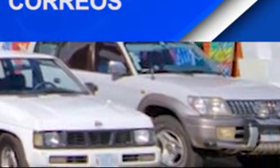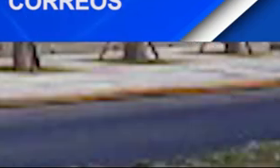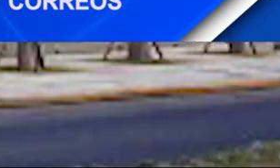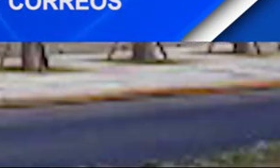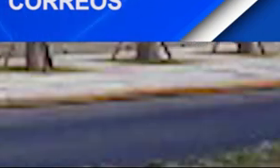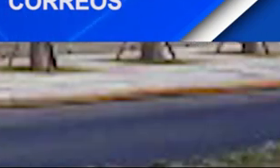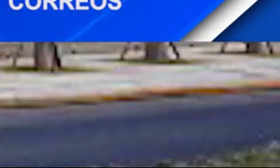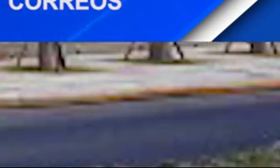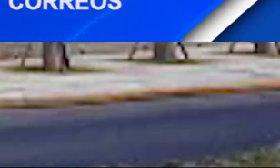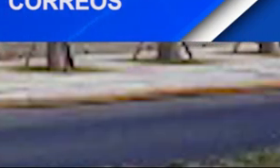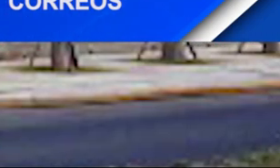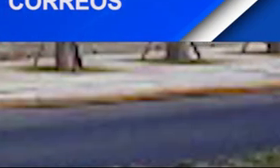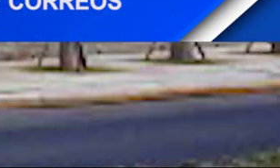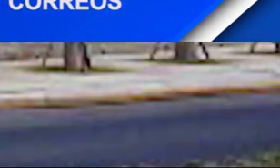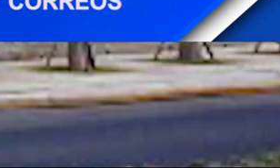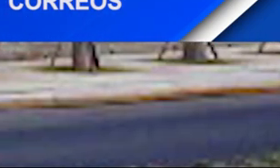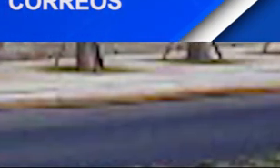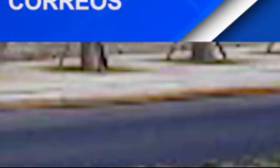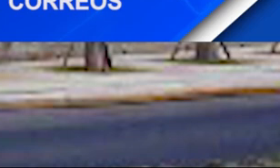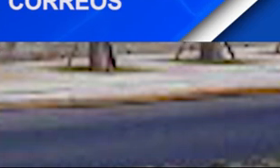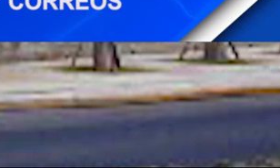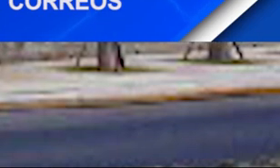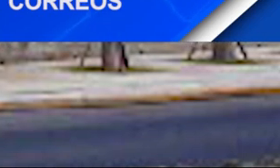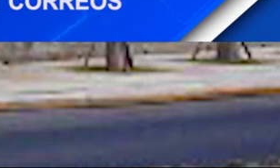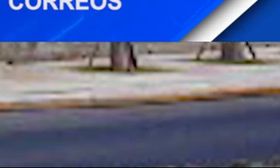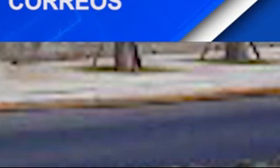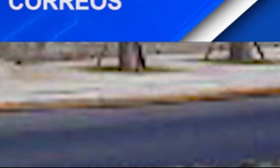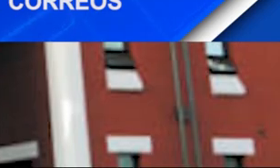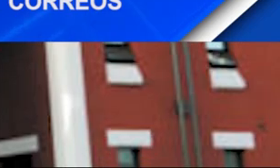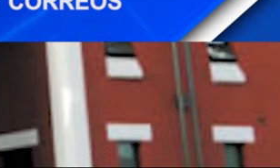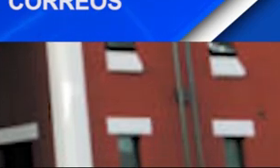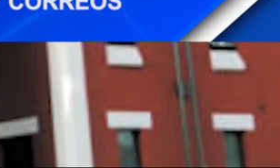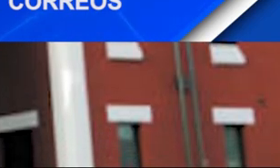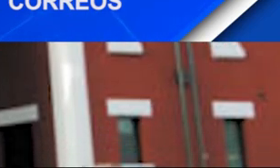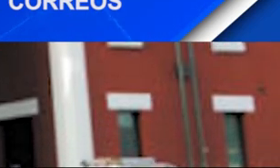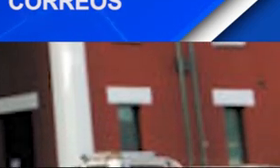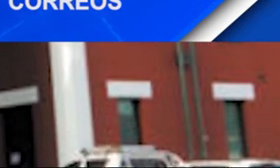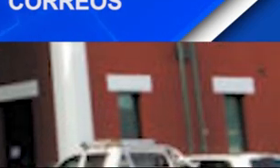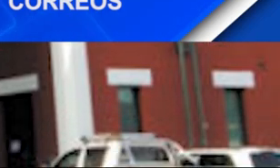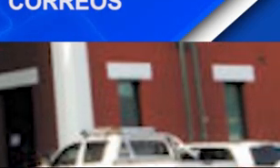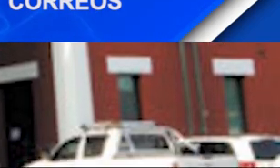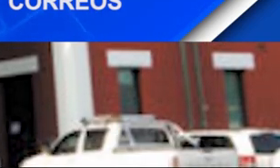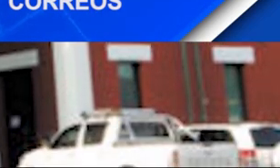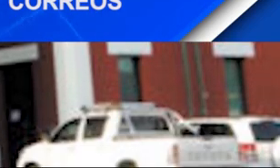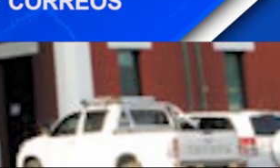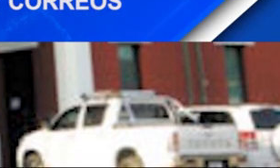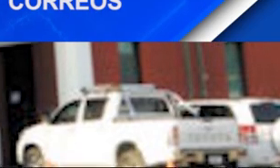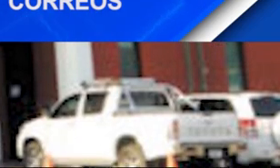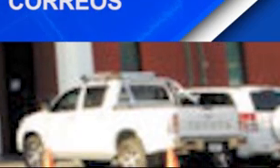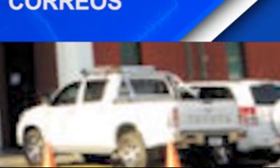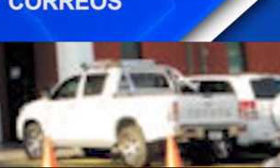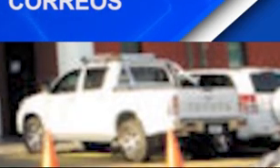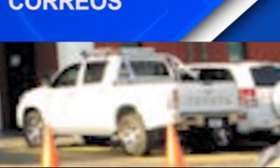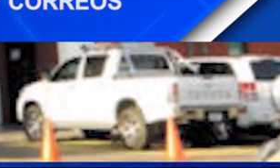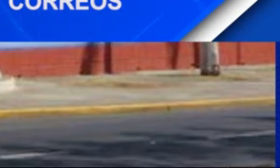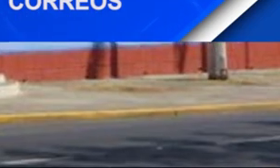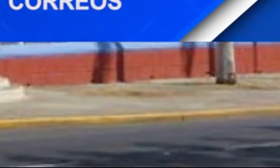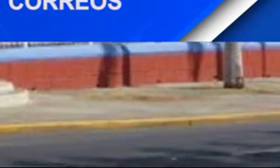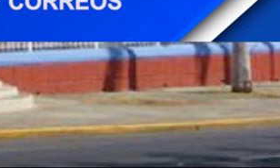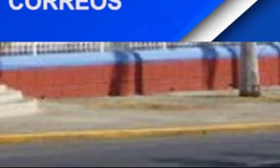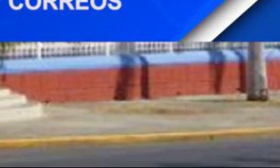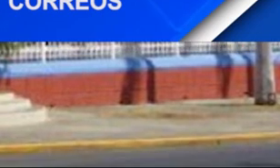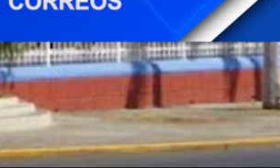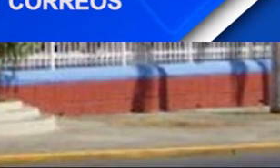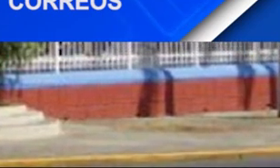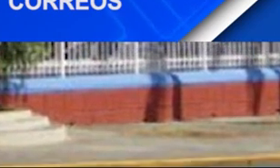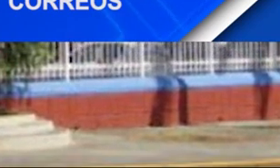La reforma también hace cambios en la parte organizativa y de administración de Telcor, otorgándole